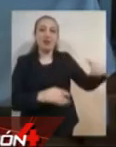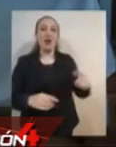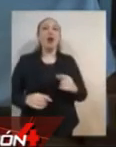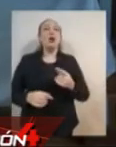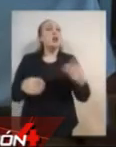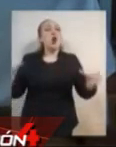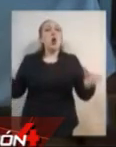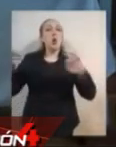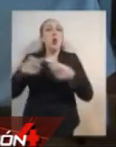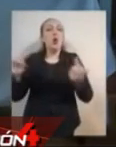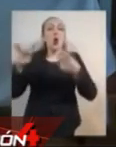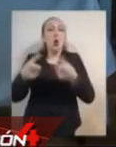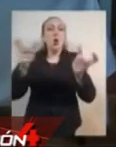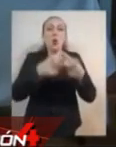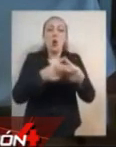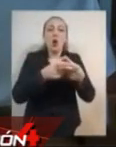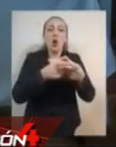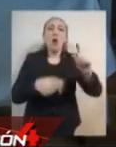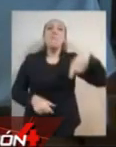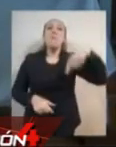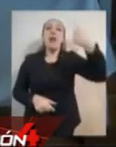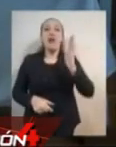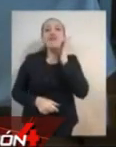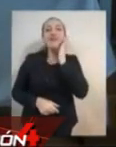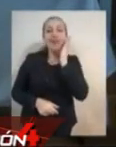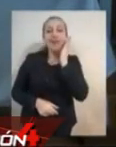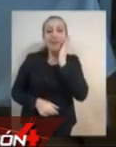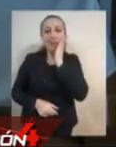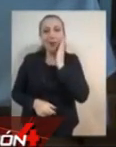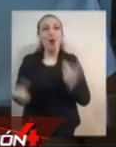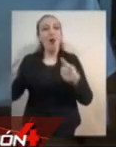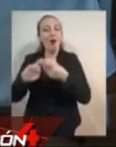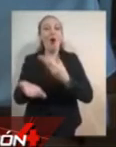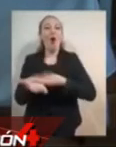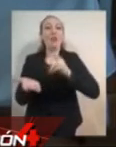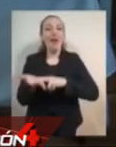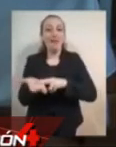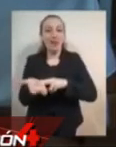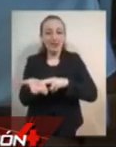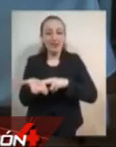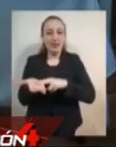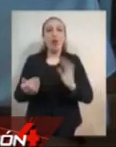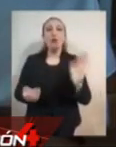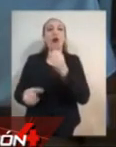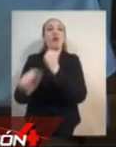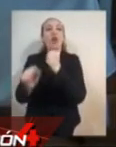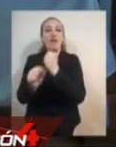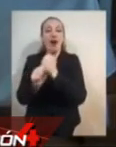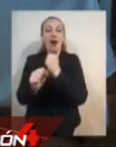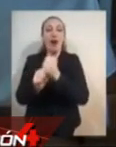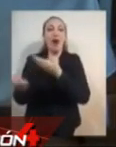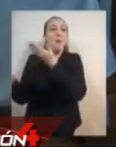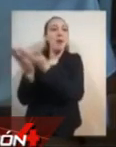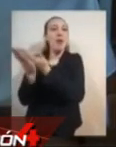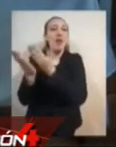llevado adelante. Mañana a la tarde realizaremos una reunión de los distintos equipos de trabajo. También convocaremos a la